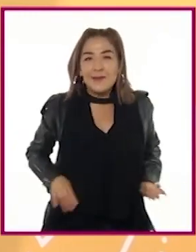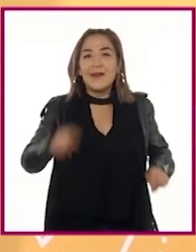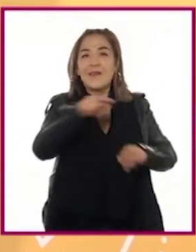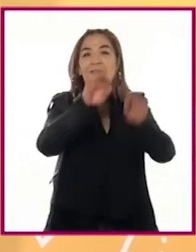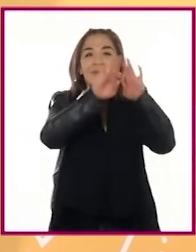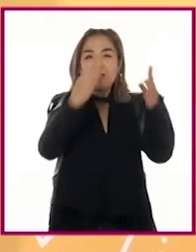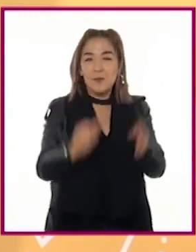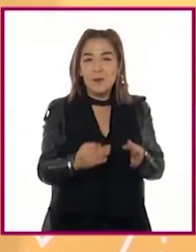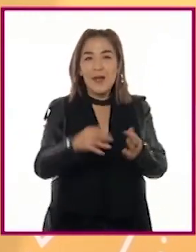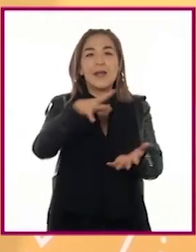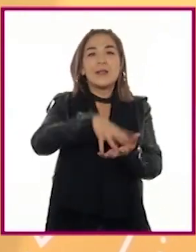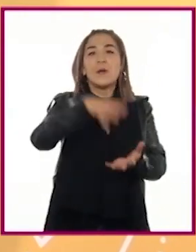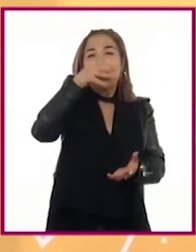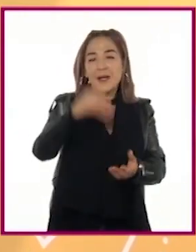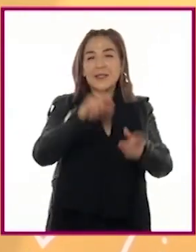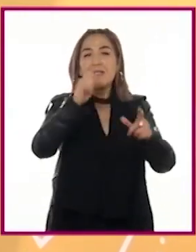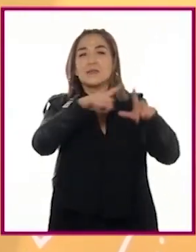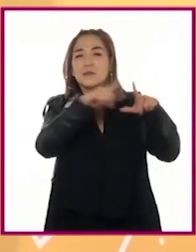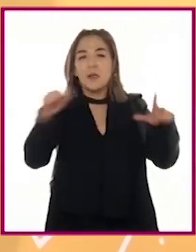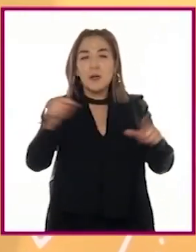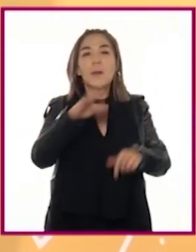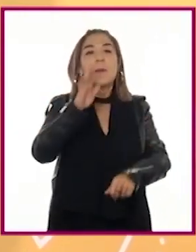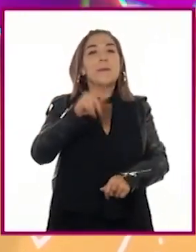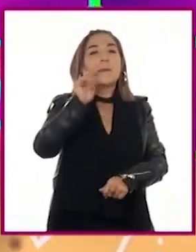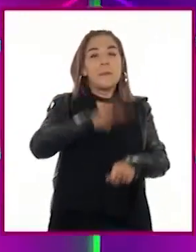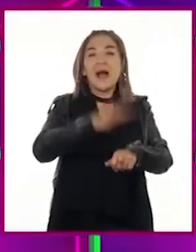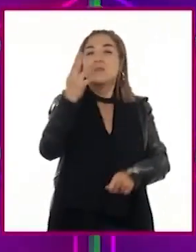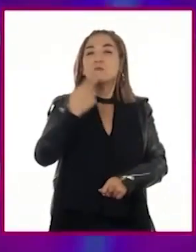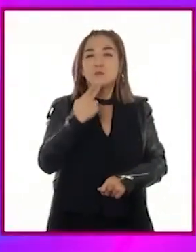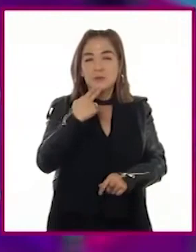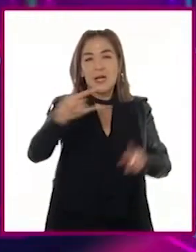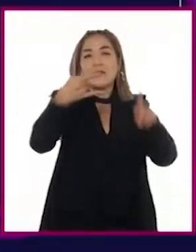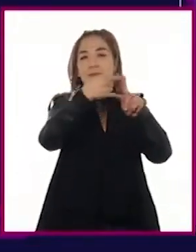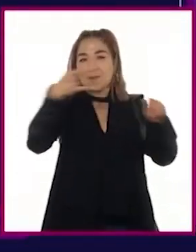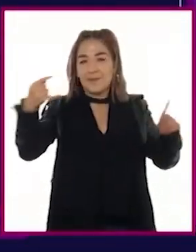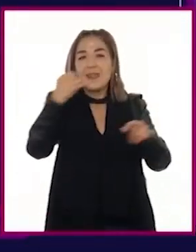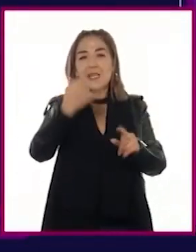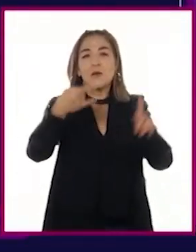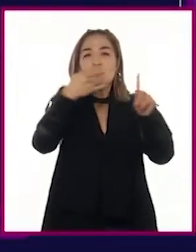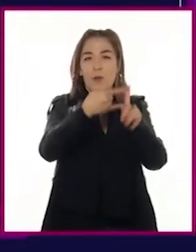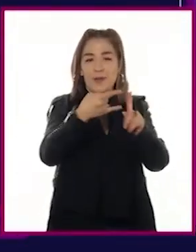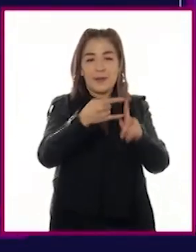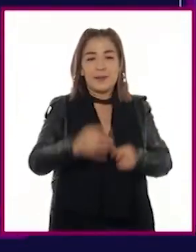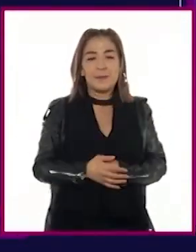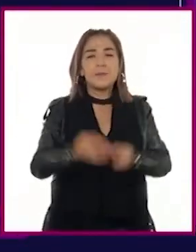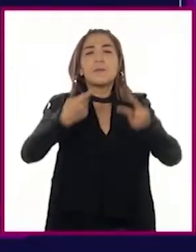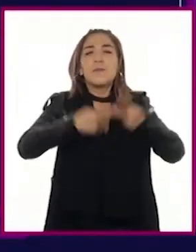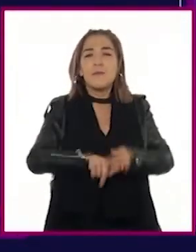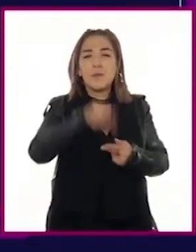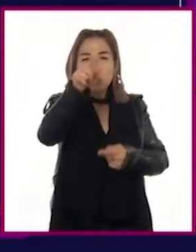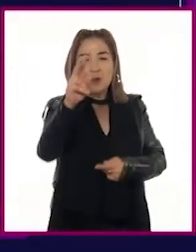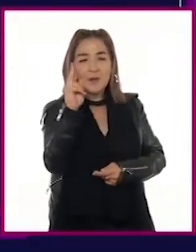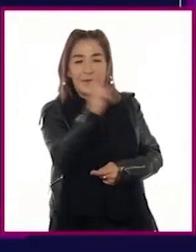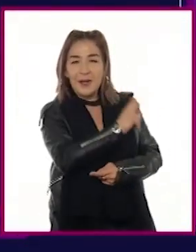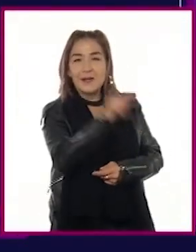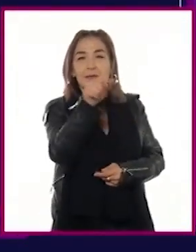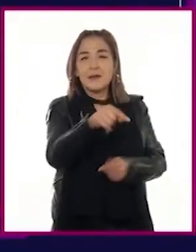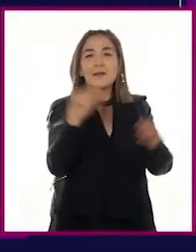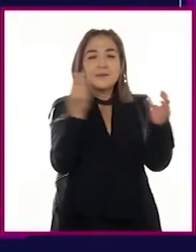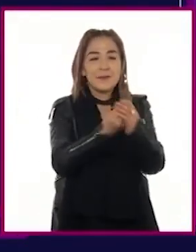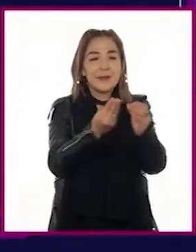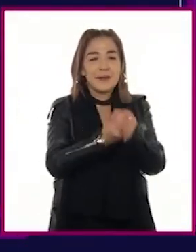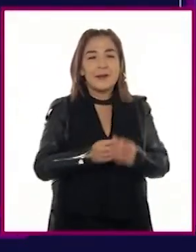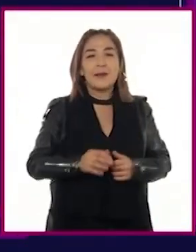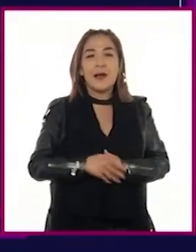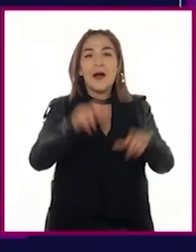figuras geométricas más comunes, el cuadrado y el rectángulo. En un comienzo, ustedes clasificaron los ángulos